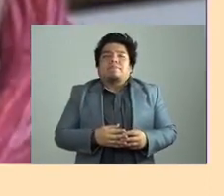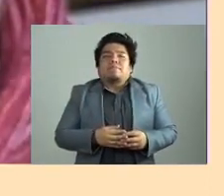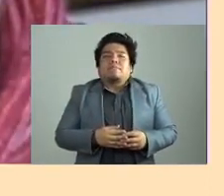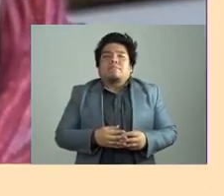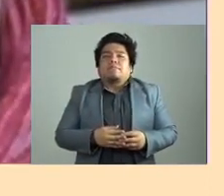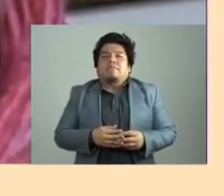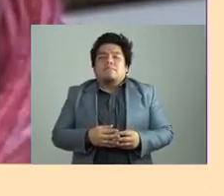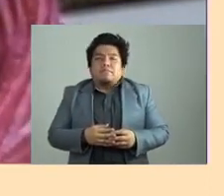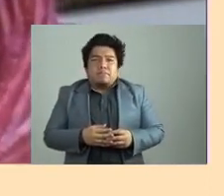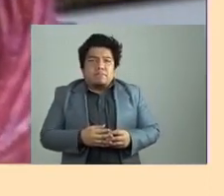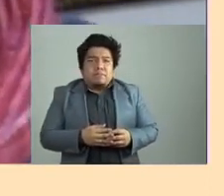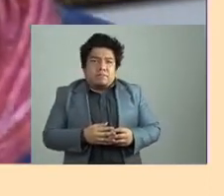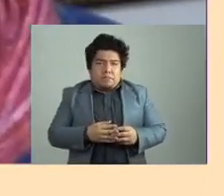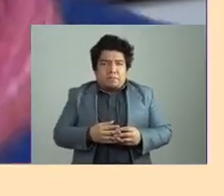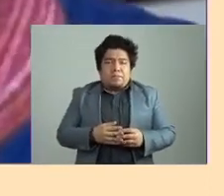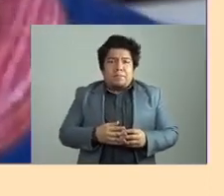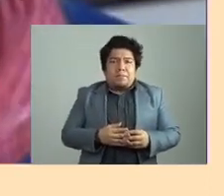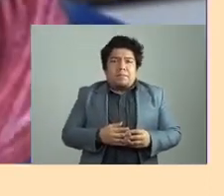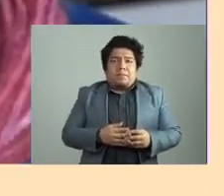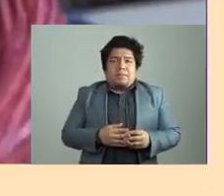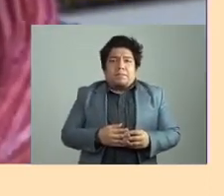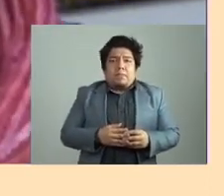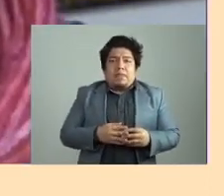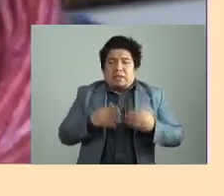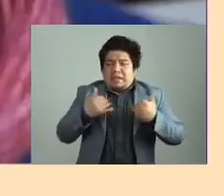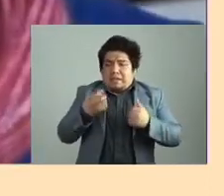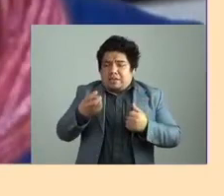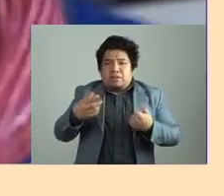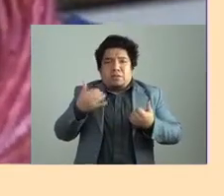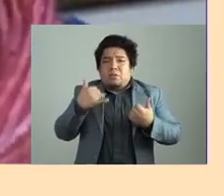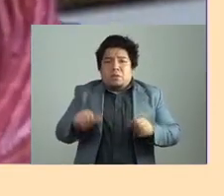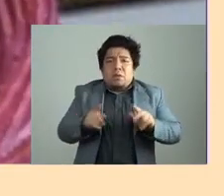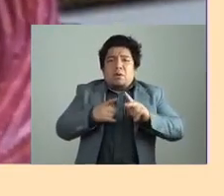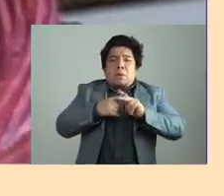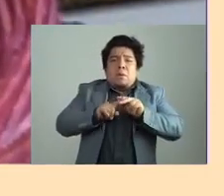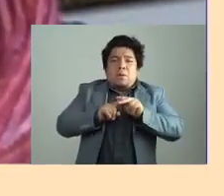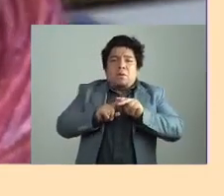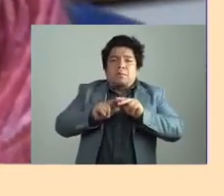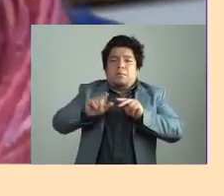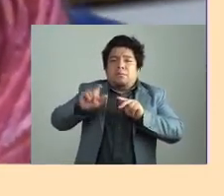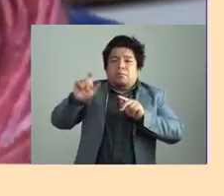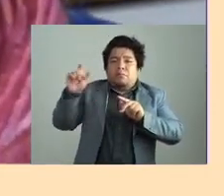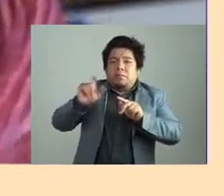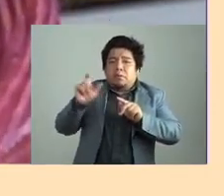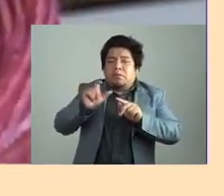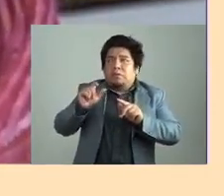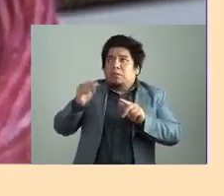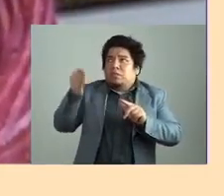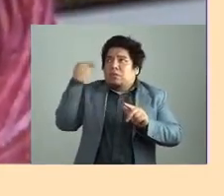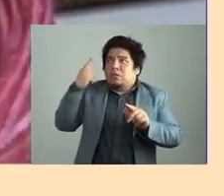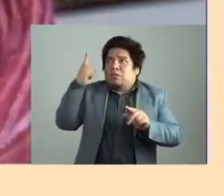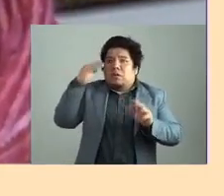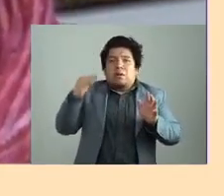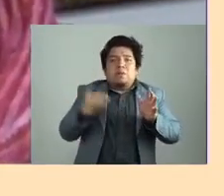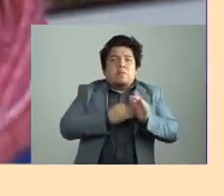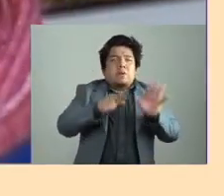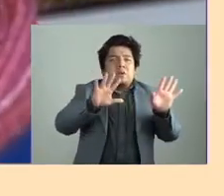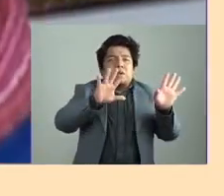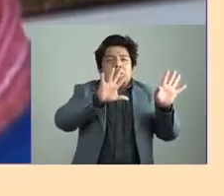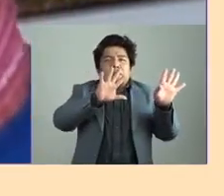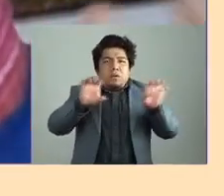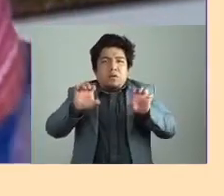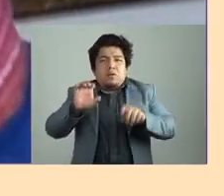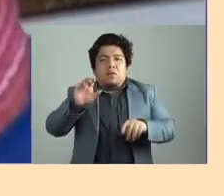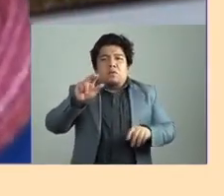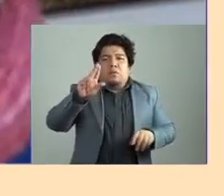que ya empezó al principio de los años 80 y por